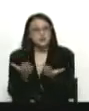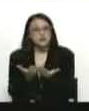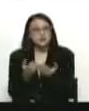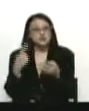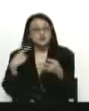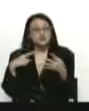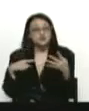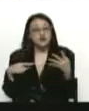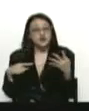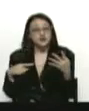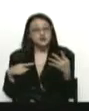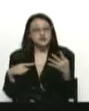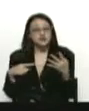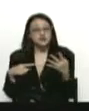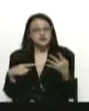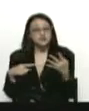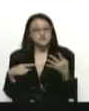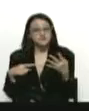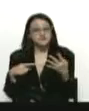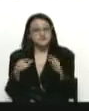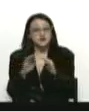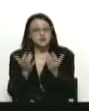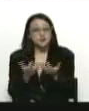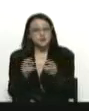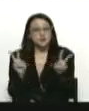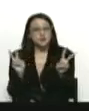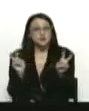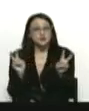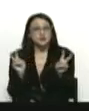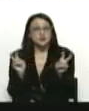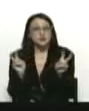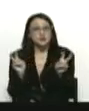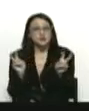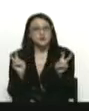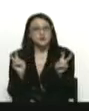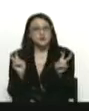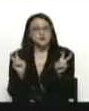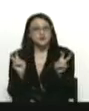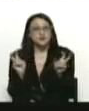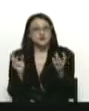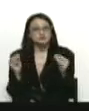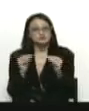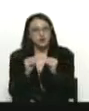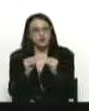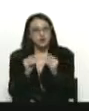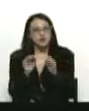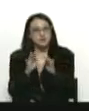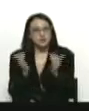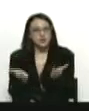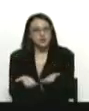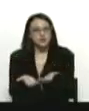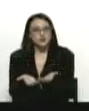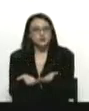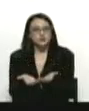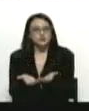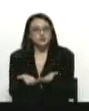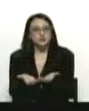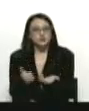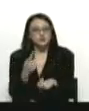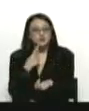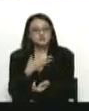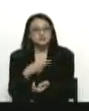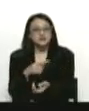multipolar, multicéntrico, de un mundo nuevo, de un destino común para la humanidad, como dice el